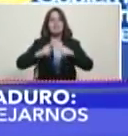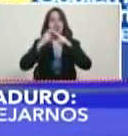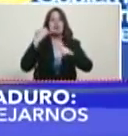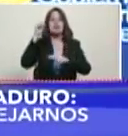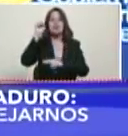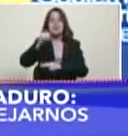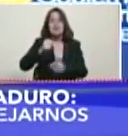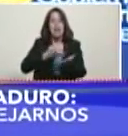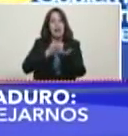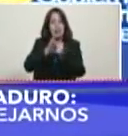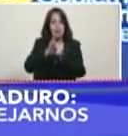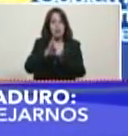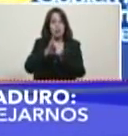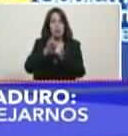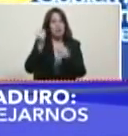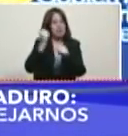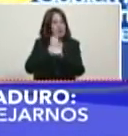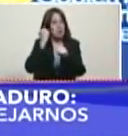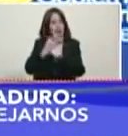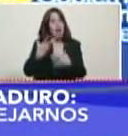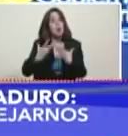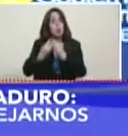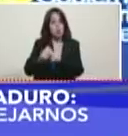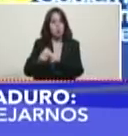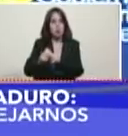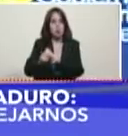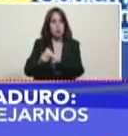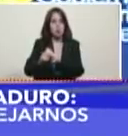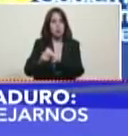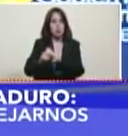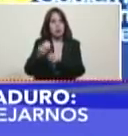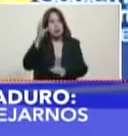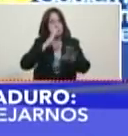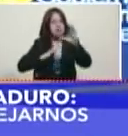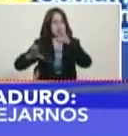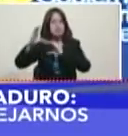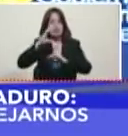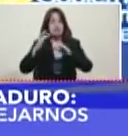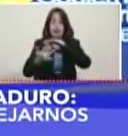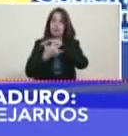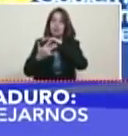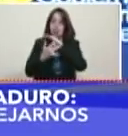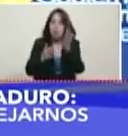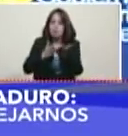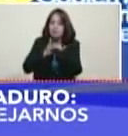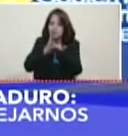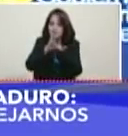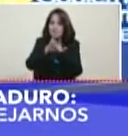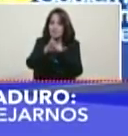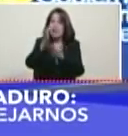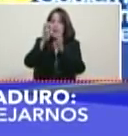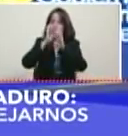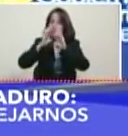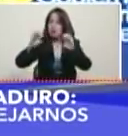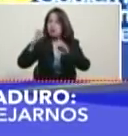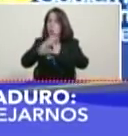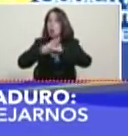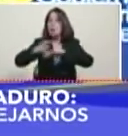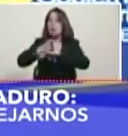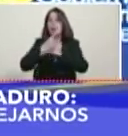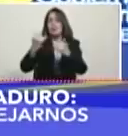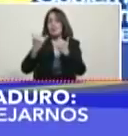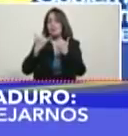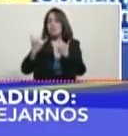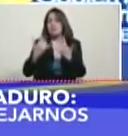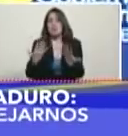la dignidad, el trabajo conjunto, la ciencia, las tecnologías, la educación, gobernarnos nosotros